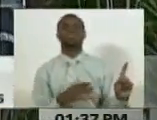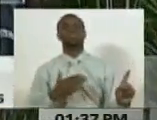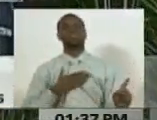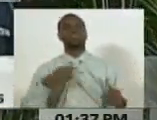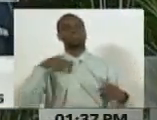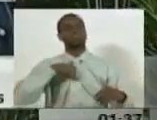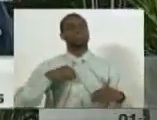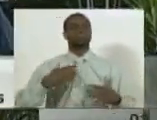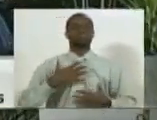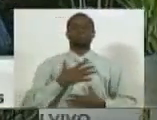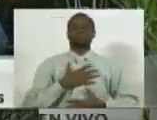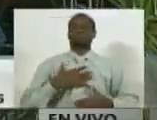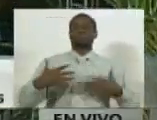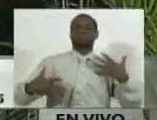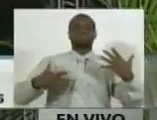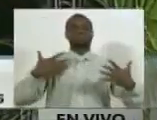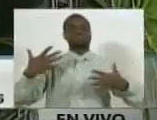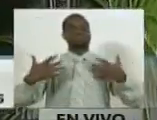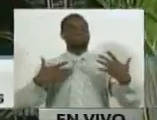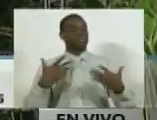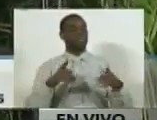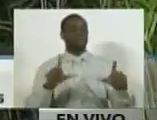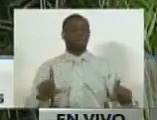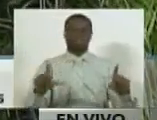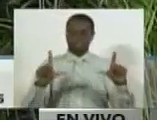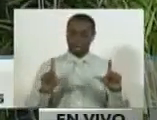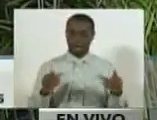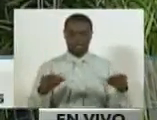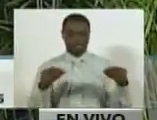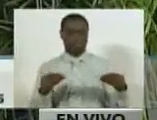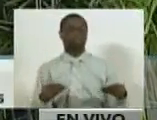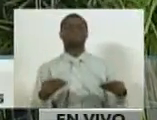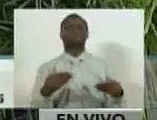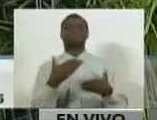y alegre a recibir esta titularidad, porque